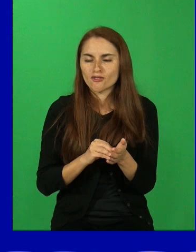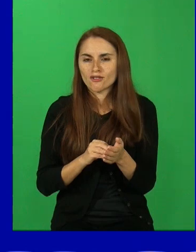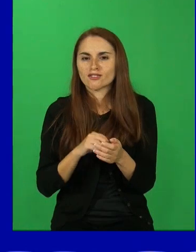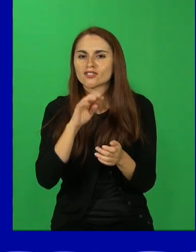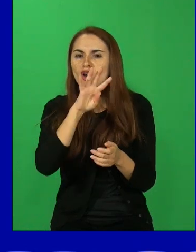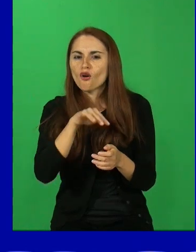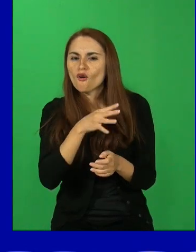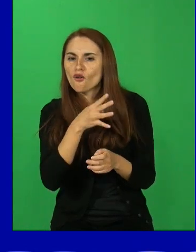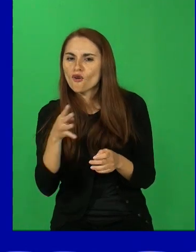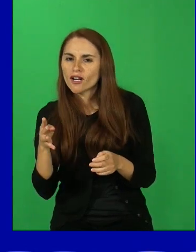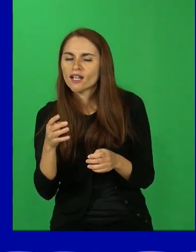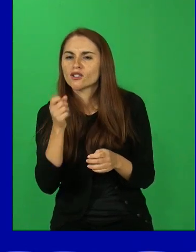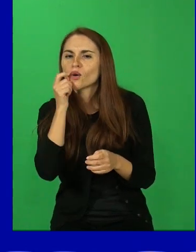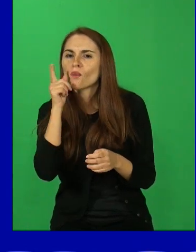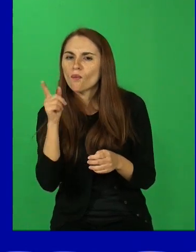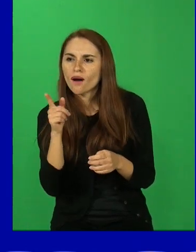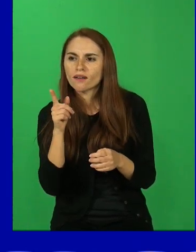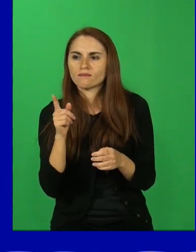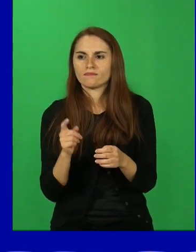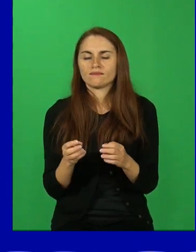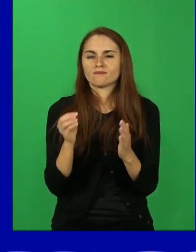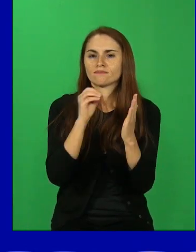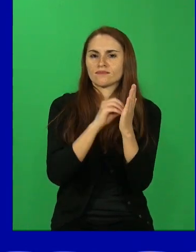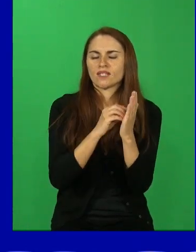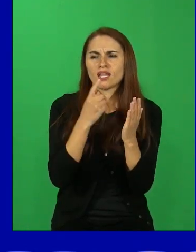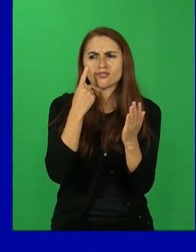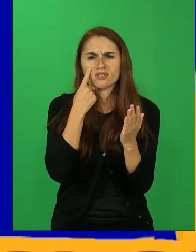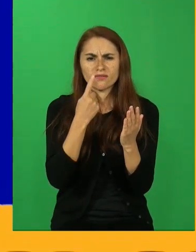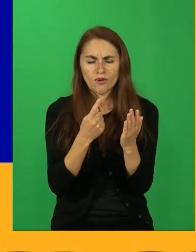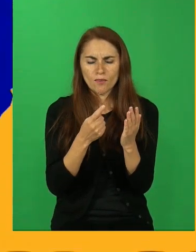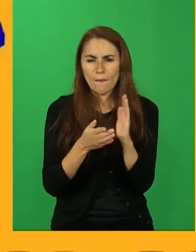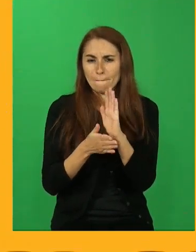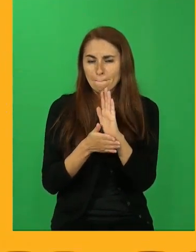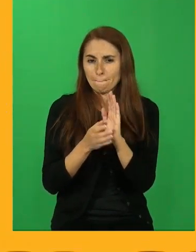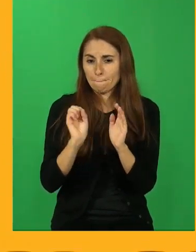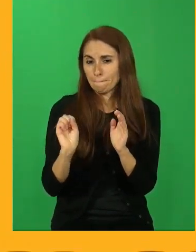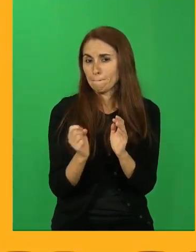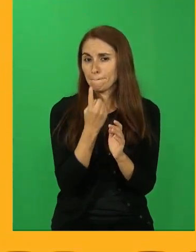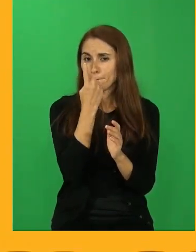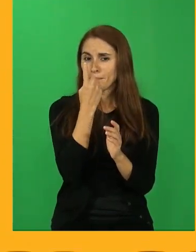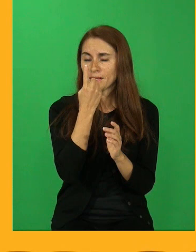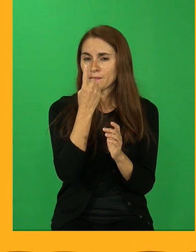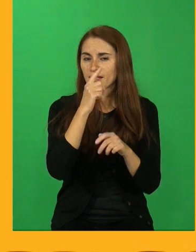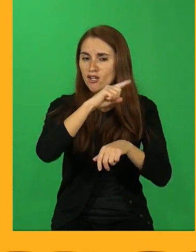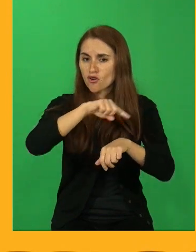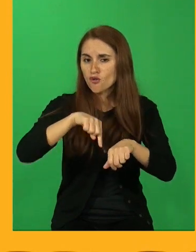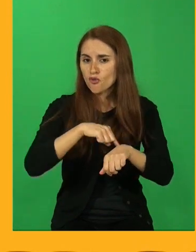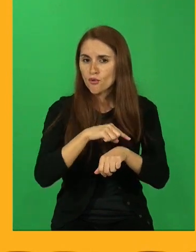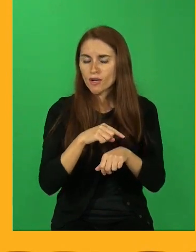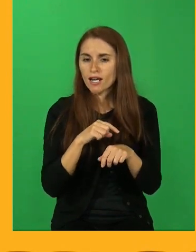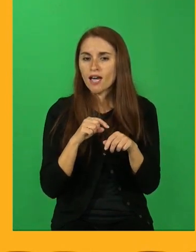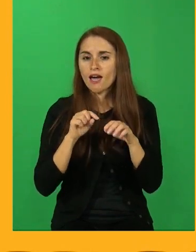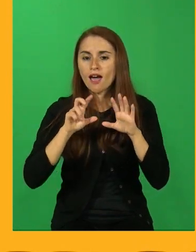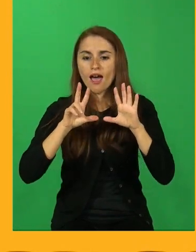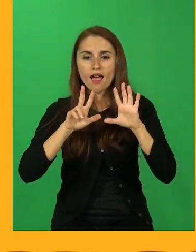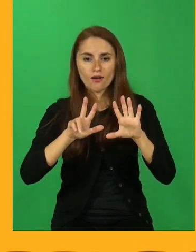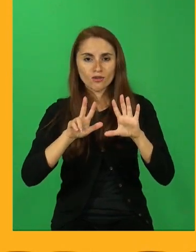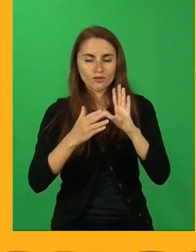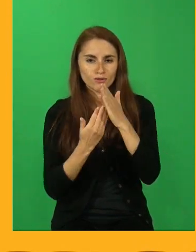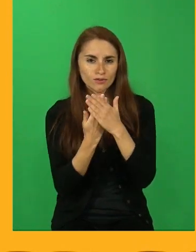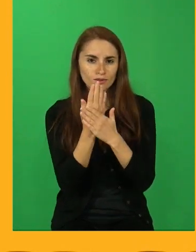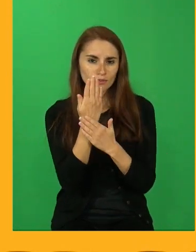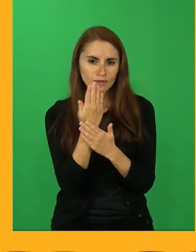horario vuelven a salir. Entonces, si el primer horario que nosotros trabajamos es a las 8